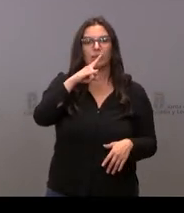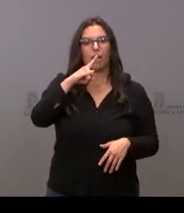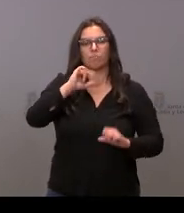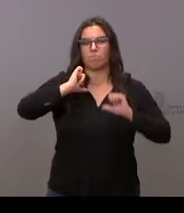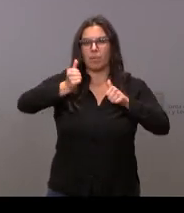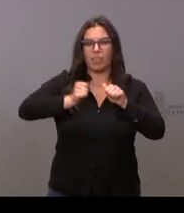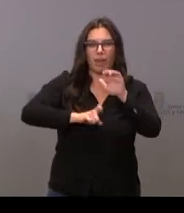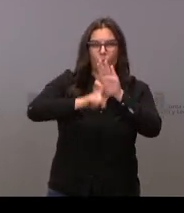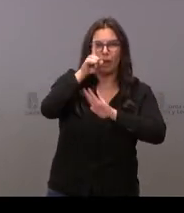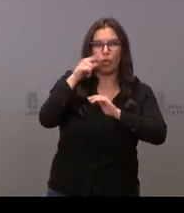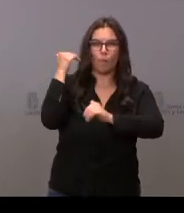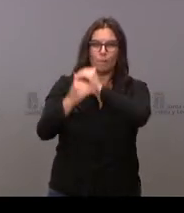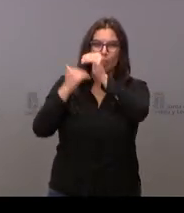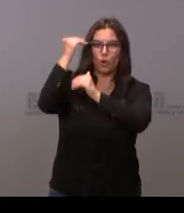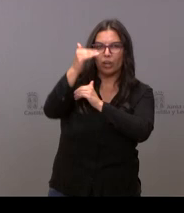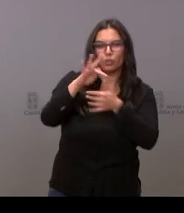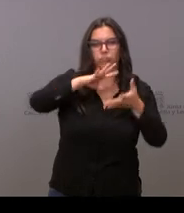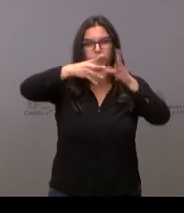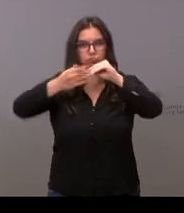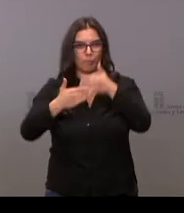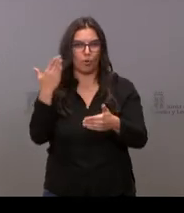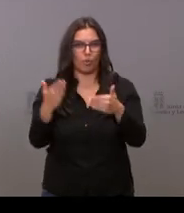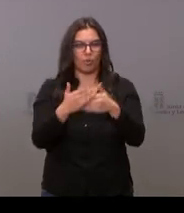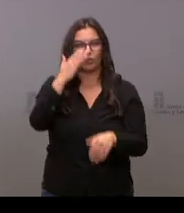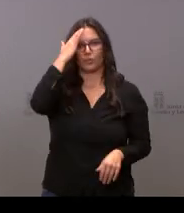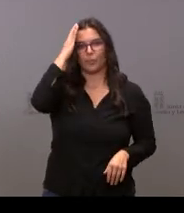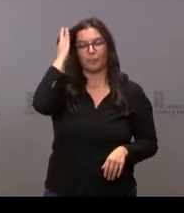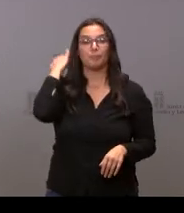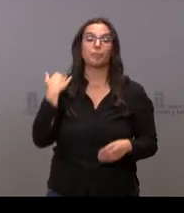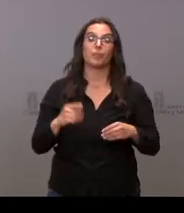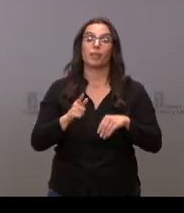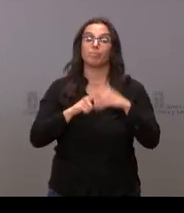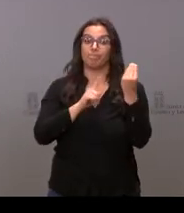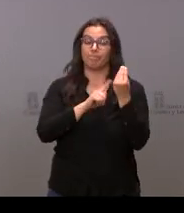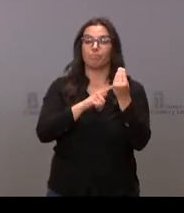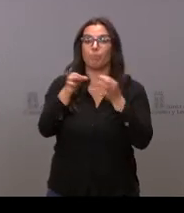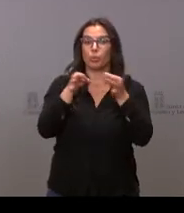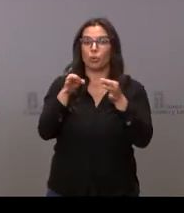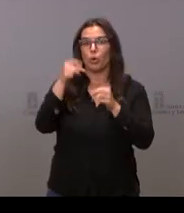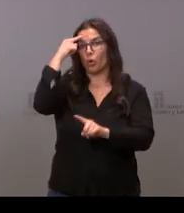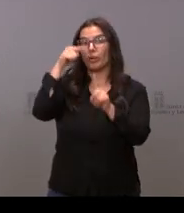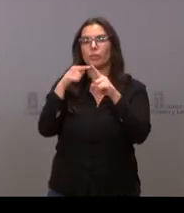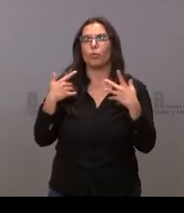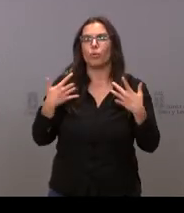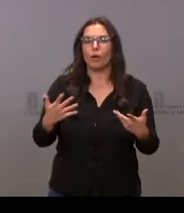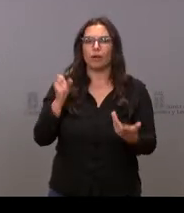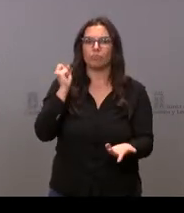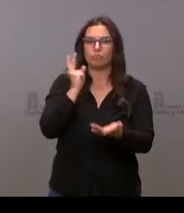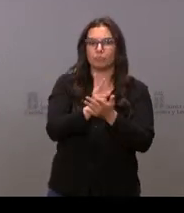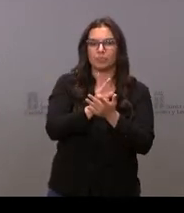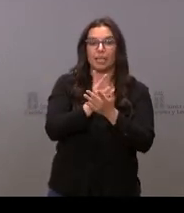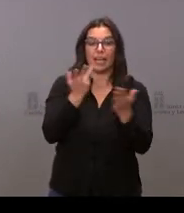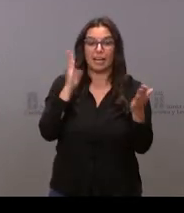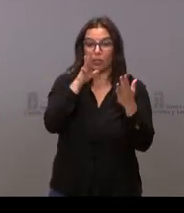del progreso y de la modernidad este es un protocolo que tiene como objetivo afrontar los retos del